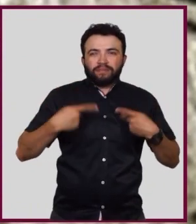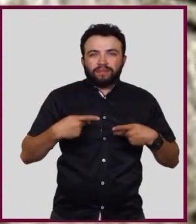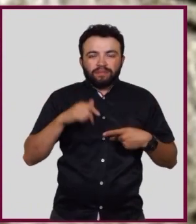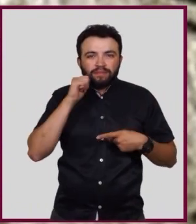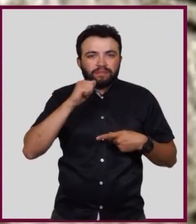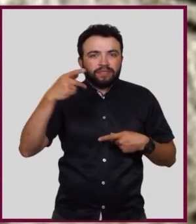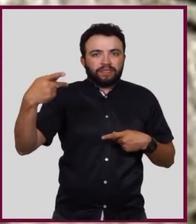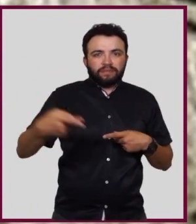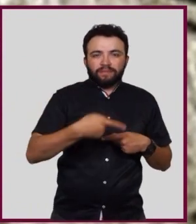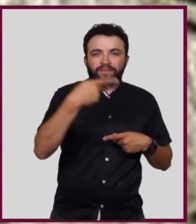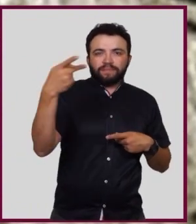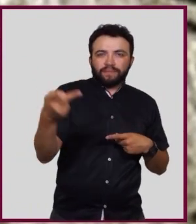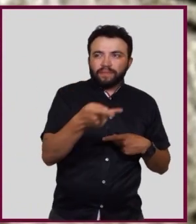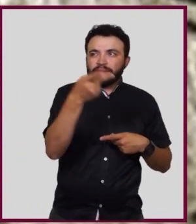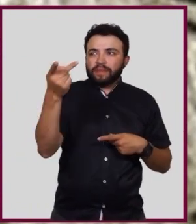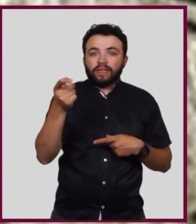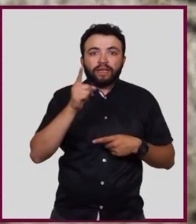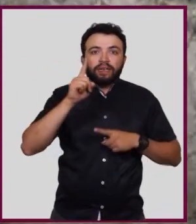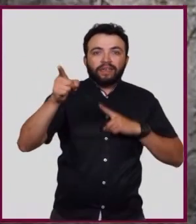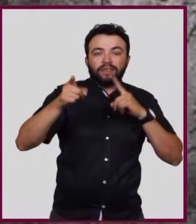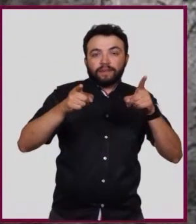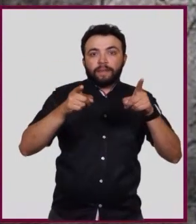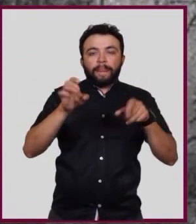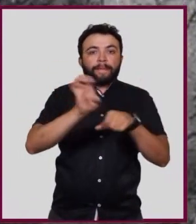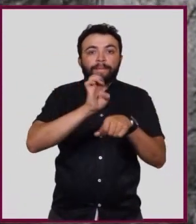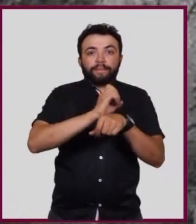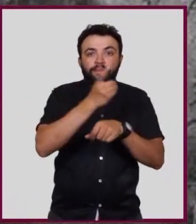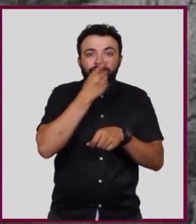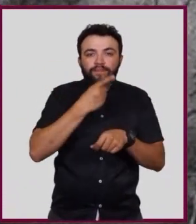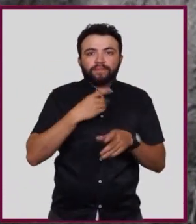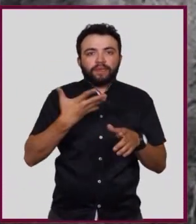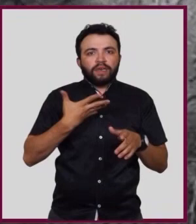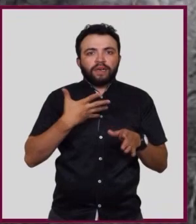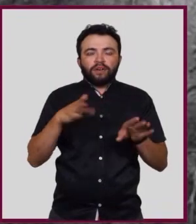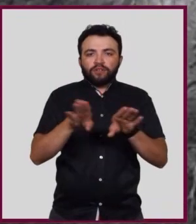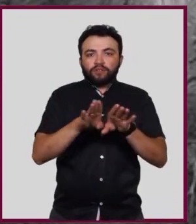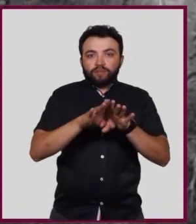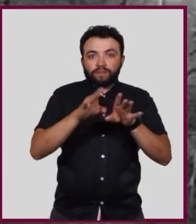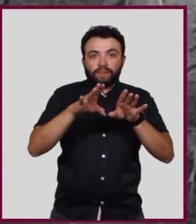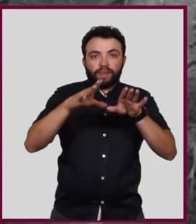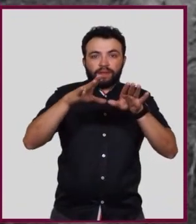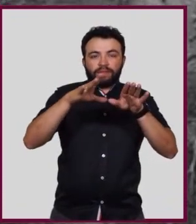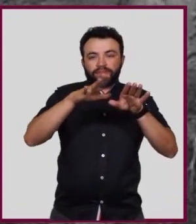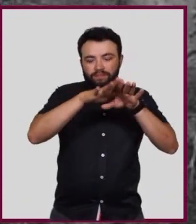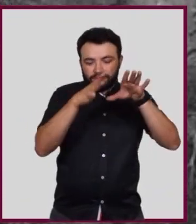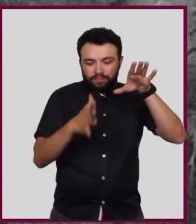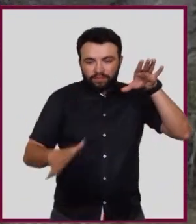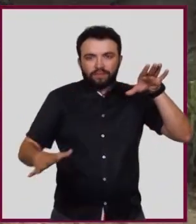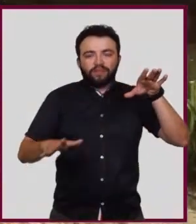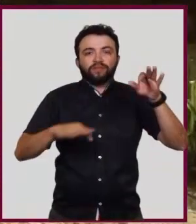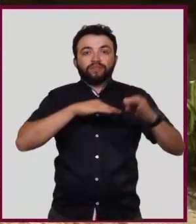no sé qué. Dice que él estaba en una barranca buscando